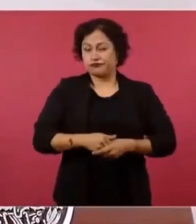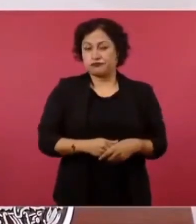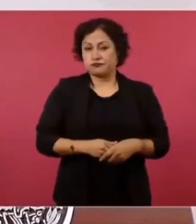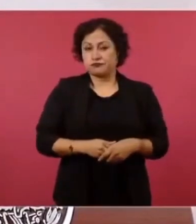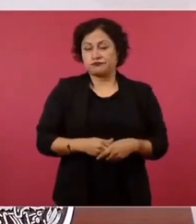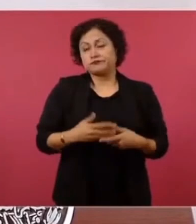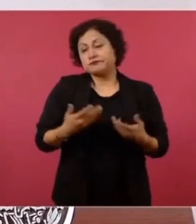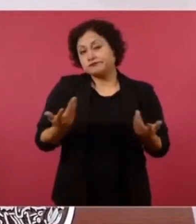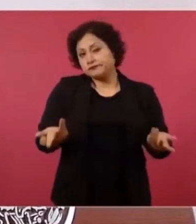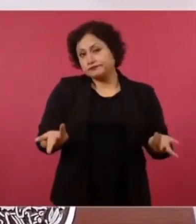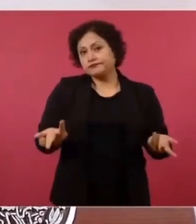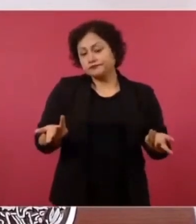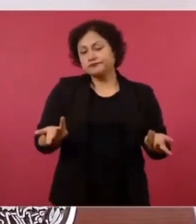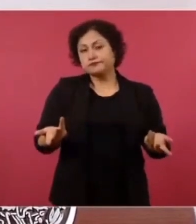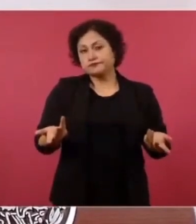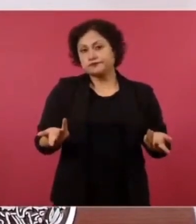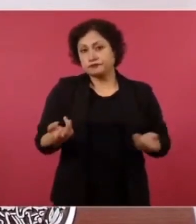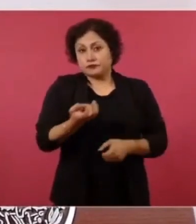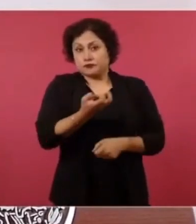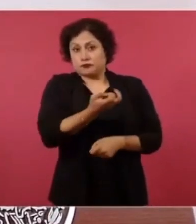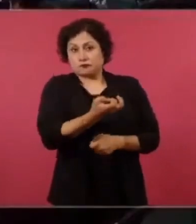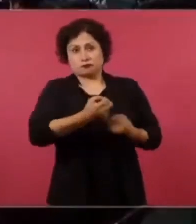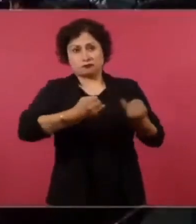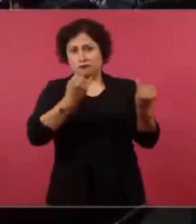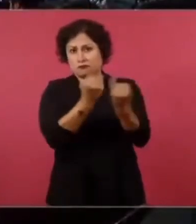Por eso es delincuencia